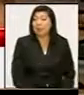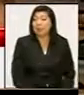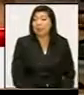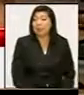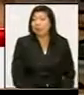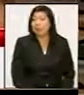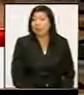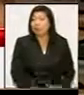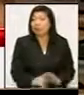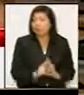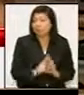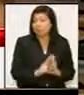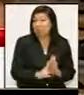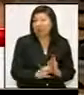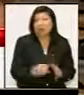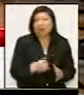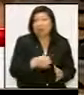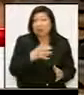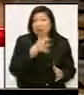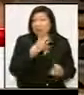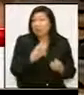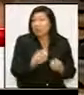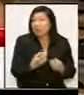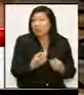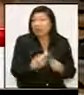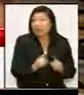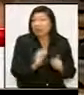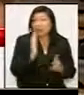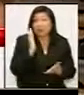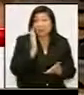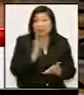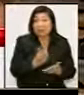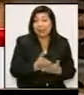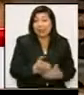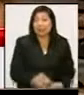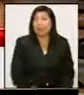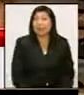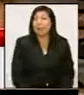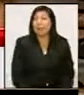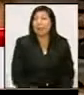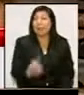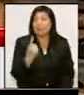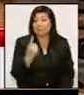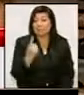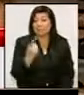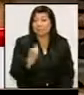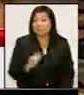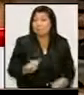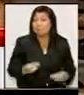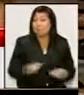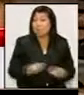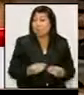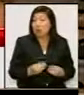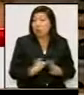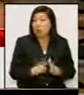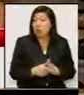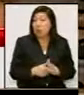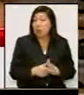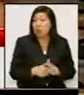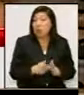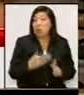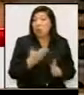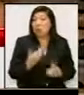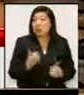tantas resoluciones, no sé cuántas exactamente, sancionando primero el monopolio, luego las calidades